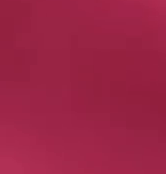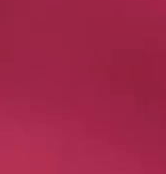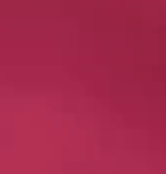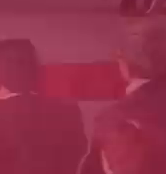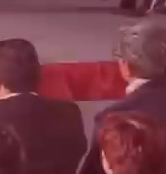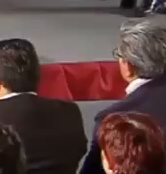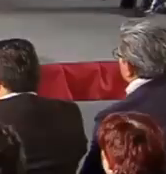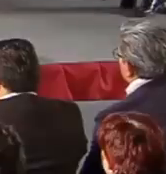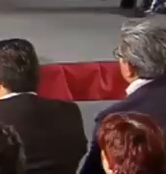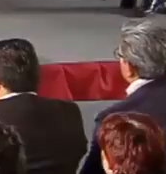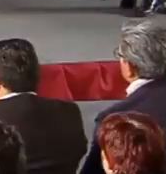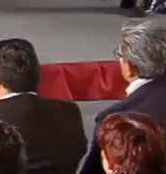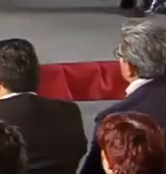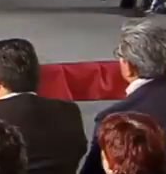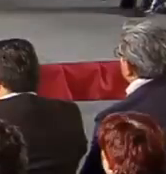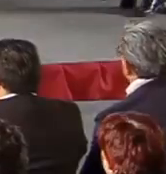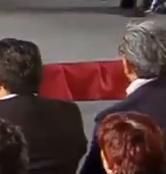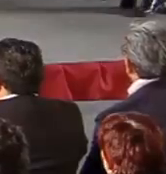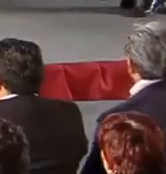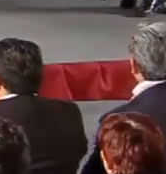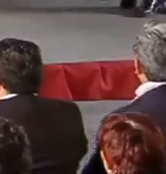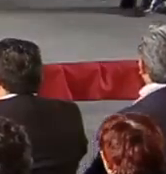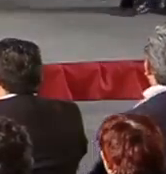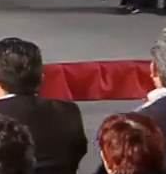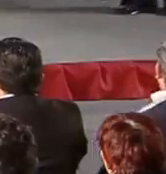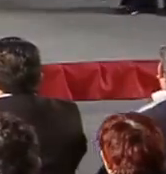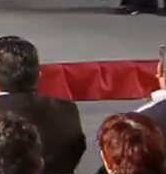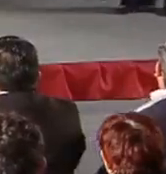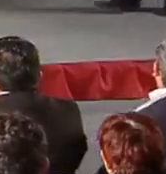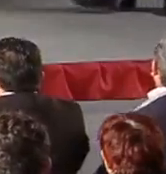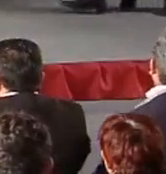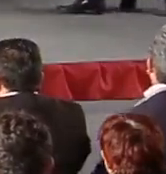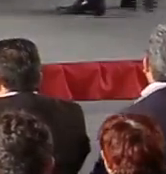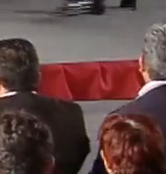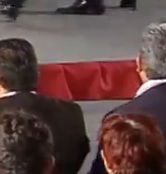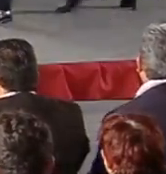Gobierno de México. Muy bien, pues ahora sí, Ricardo.